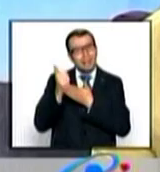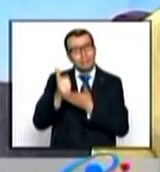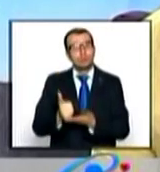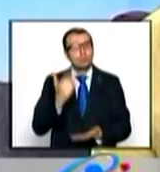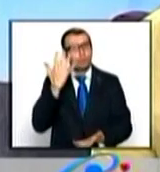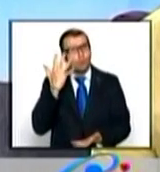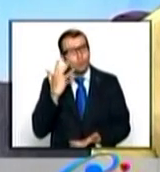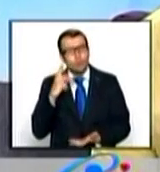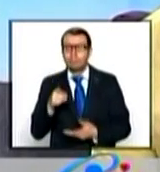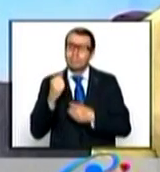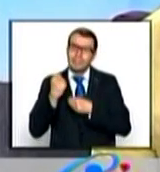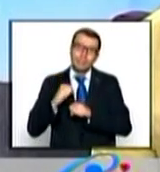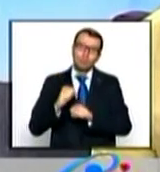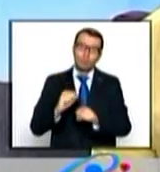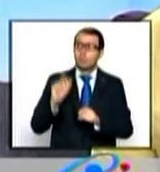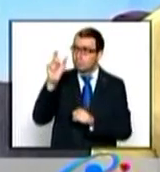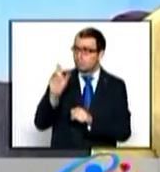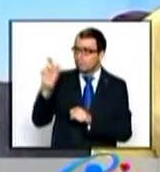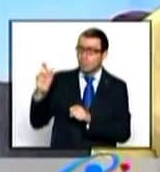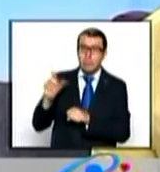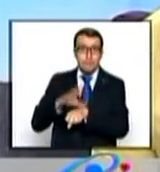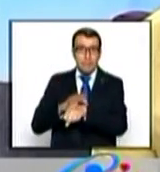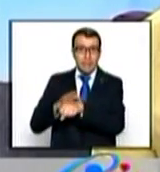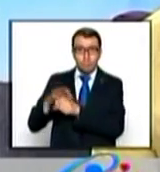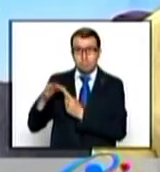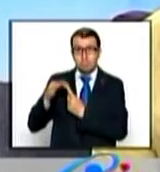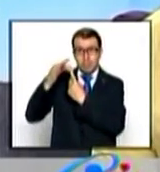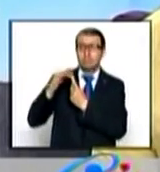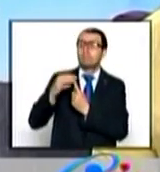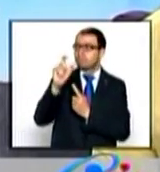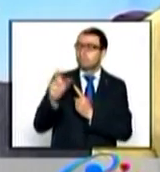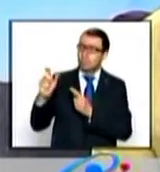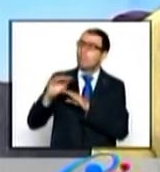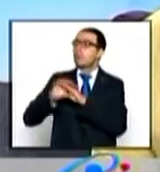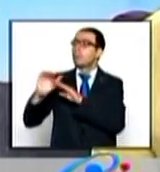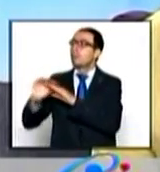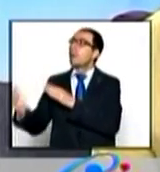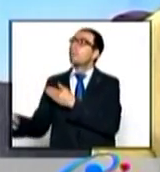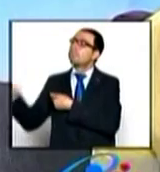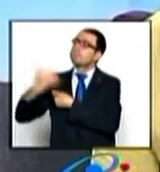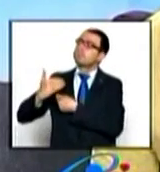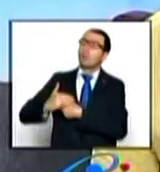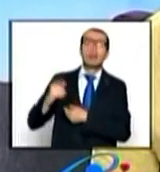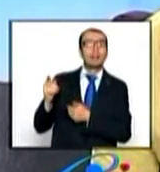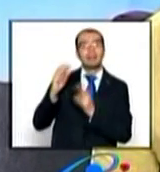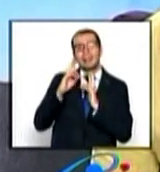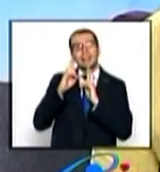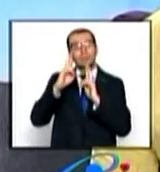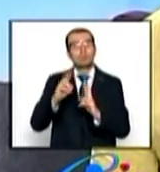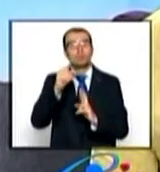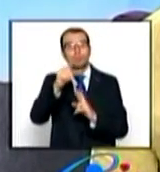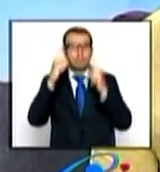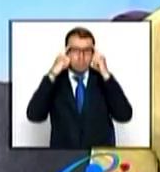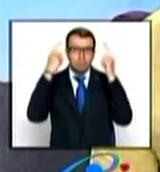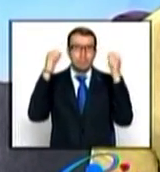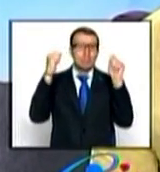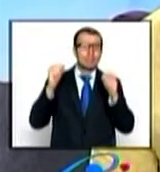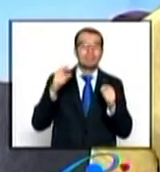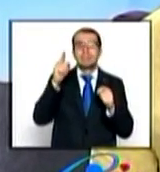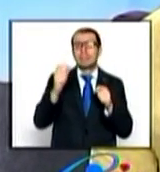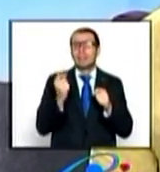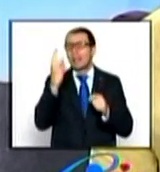de invitar a diferentes especialistas para poder responder todas sus inquietudes, para